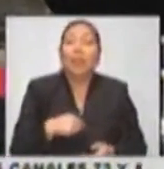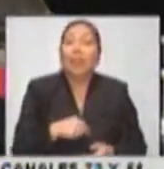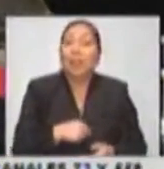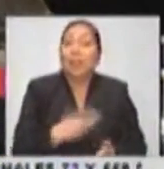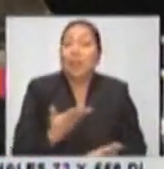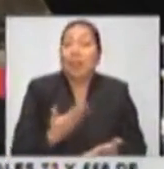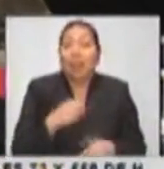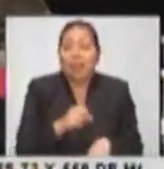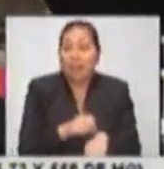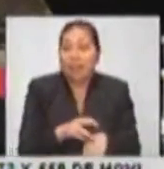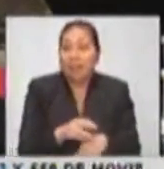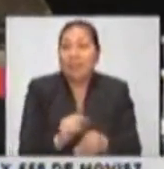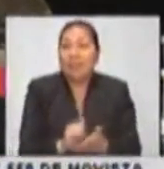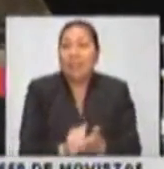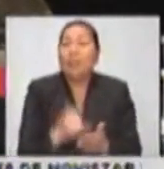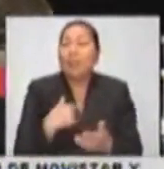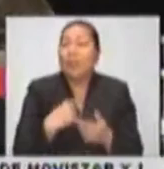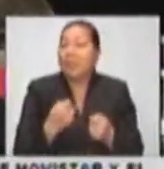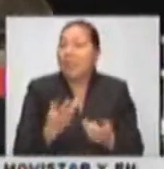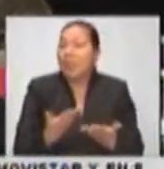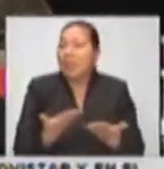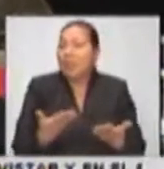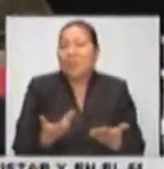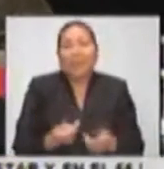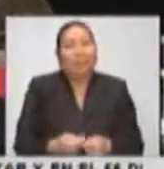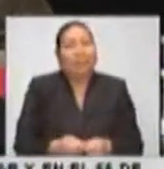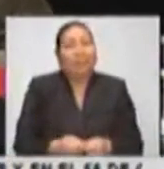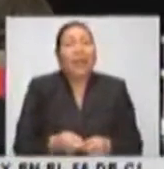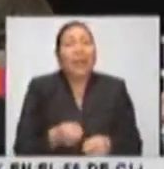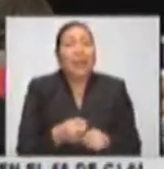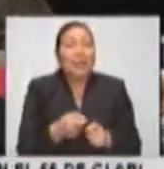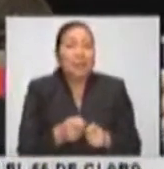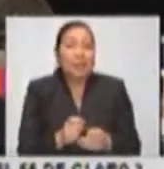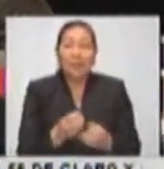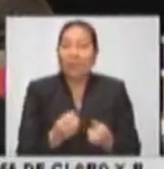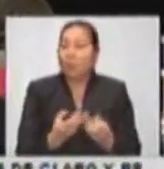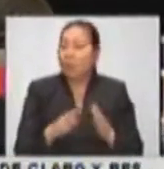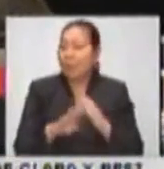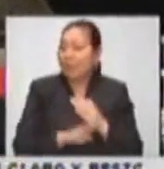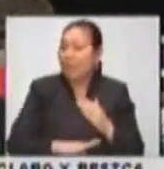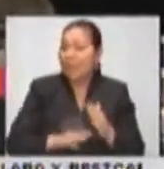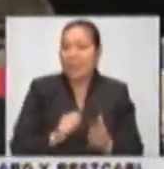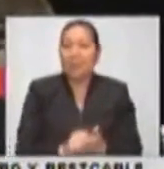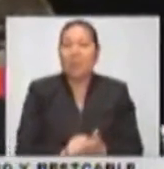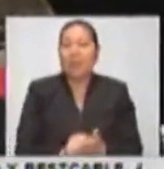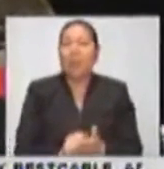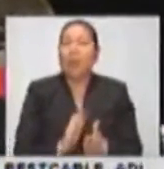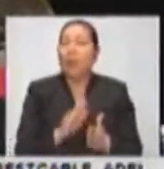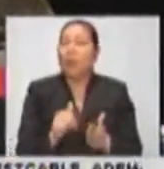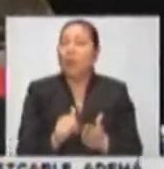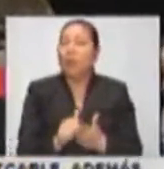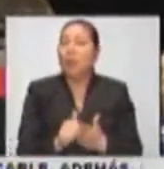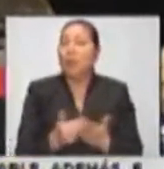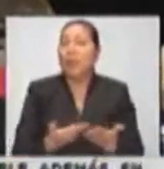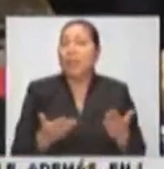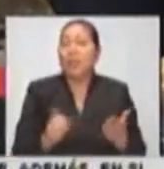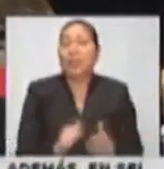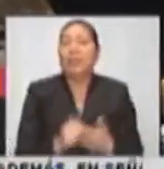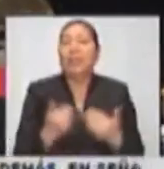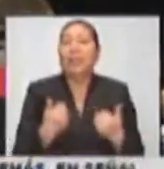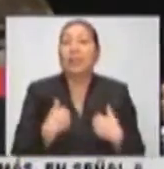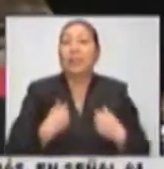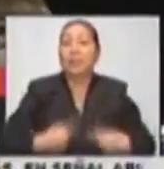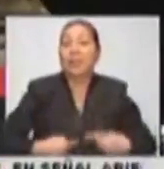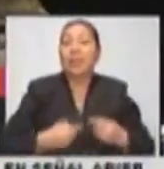y de nuestras capacidades. Yo insisto, no es por fastidiar, pero nuestras capacidades todavía están muy por debajo en todos los campos y tenemos